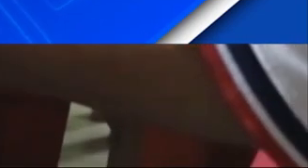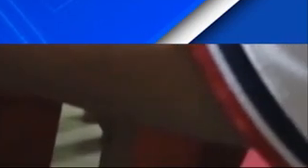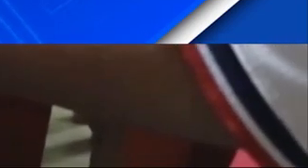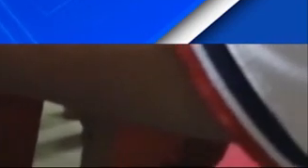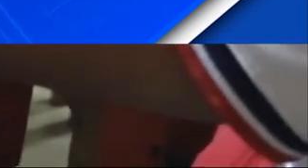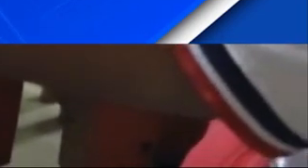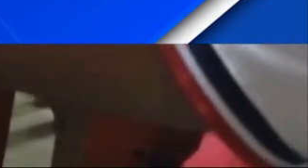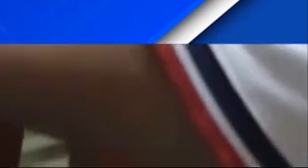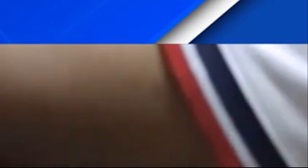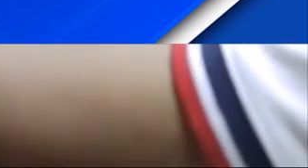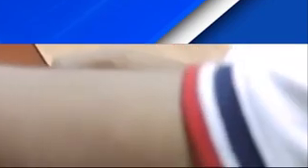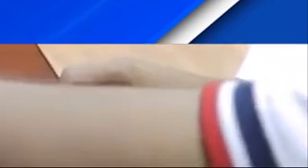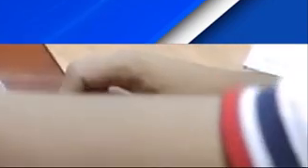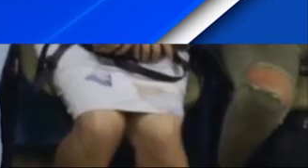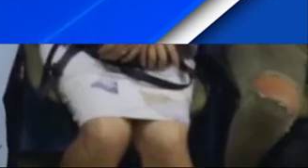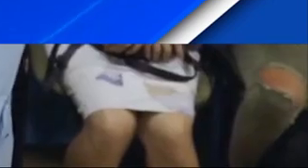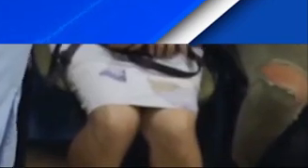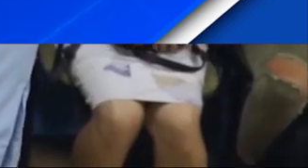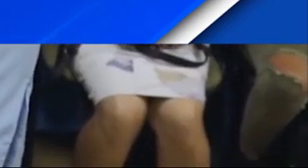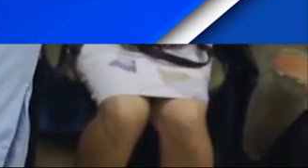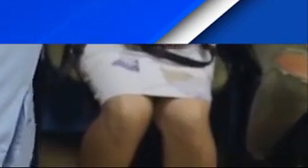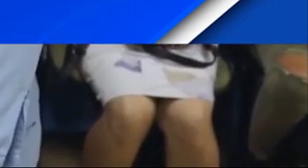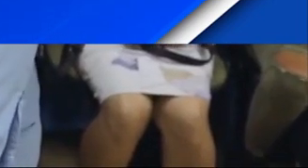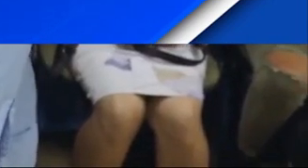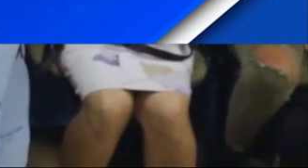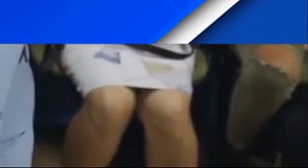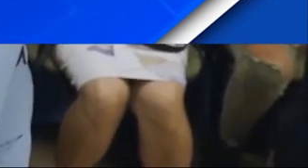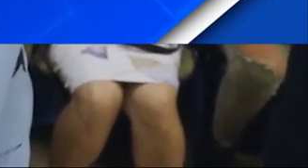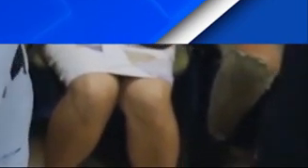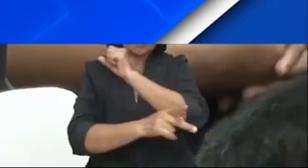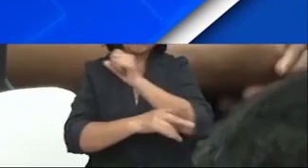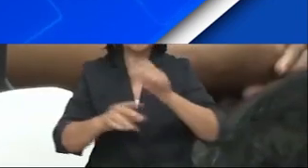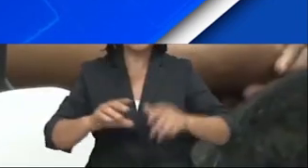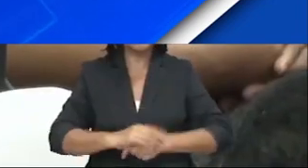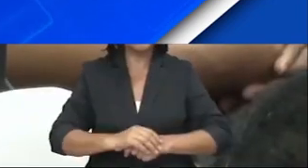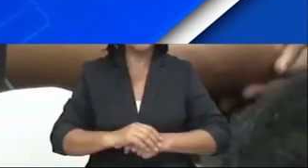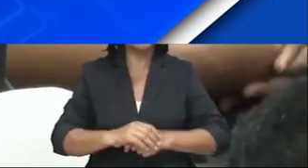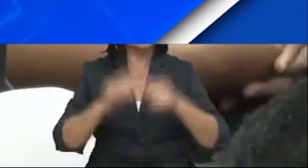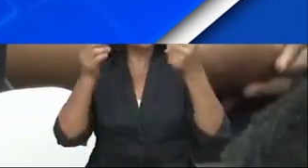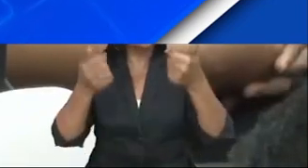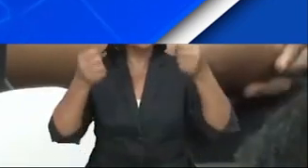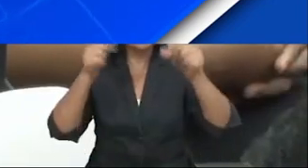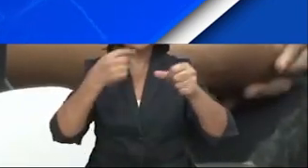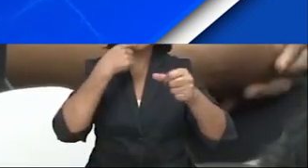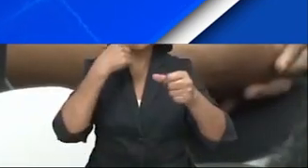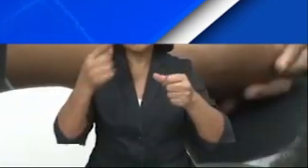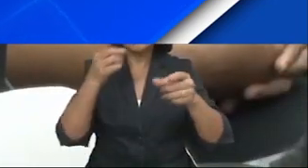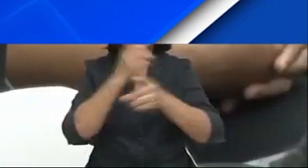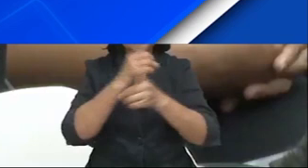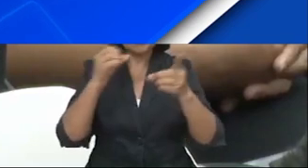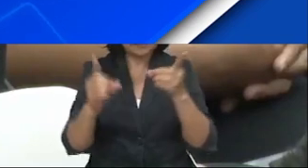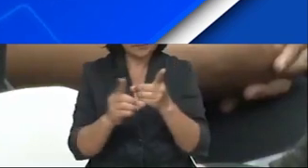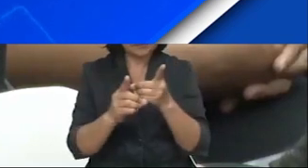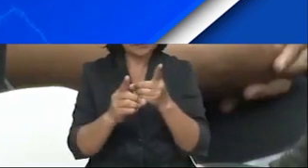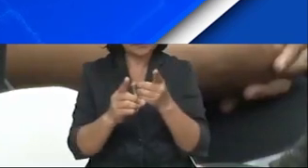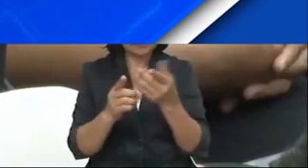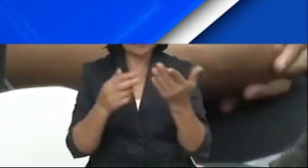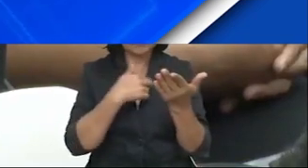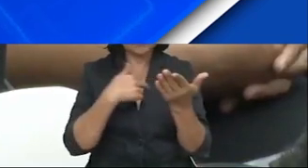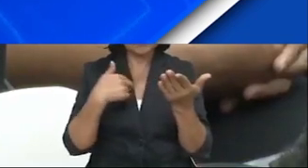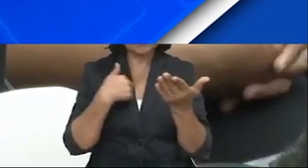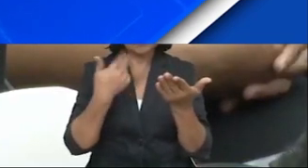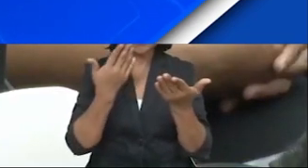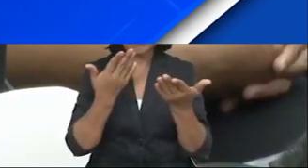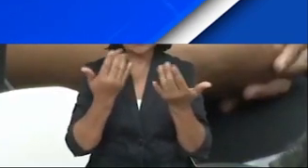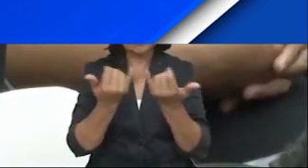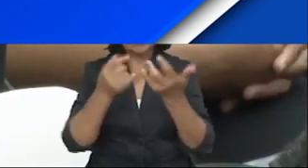de recibo de la última notificación escrita de las partes, en que se confirme el cumplimiento de sus respectivos procedimientos internos